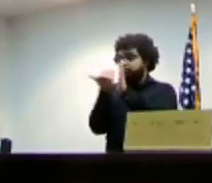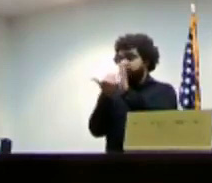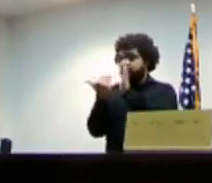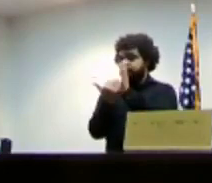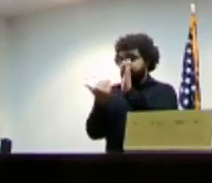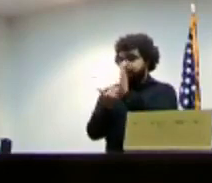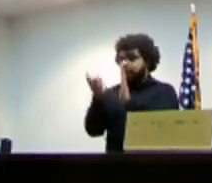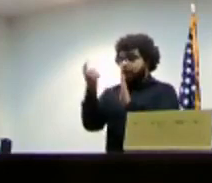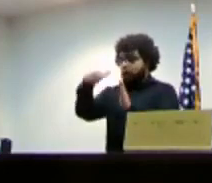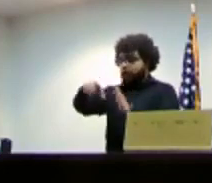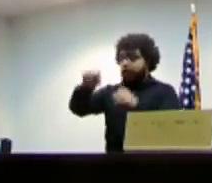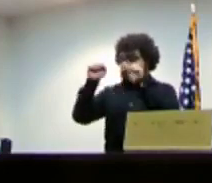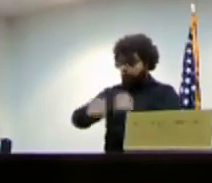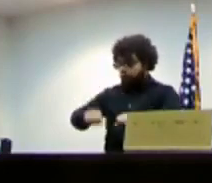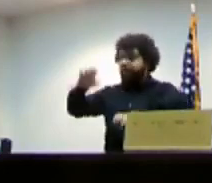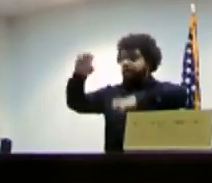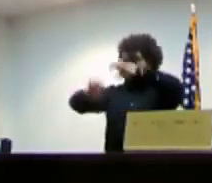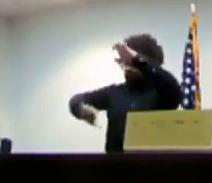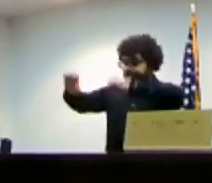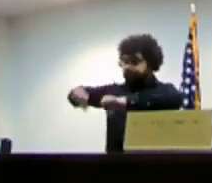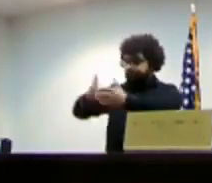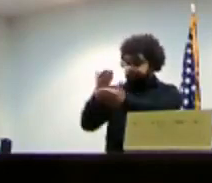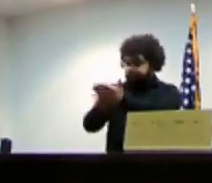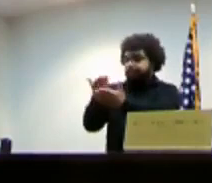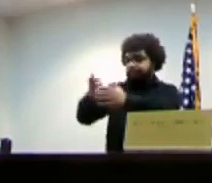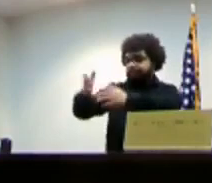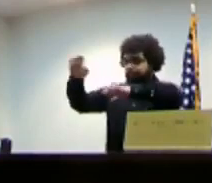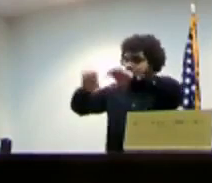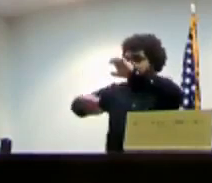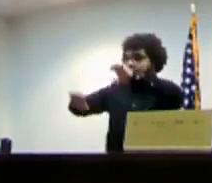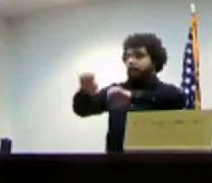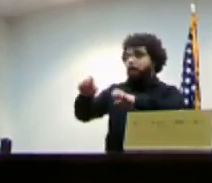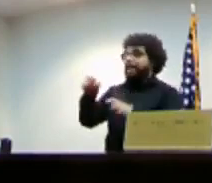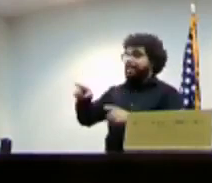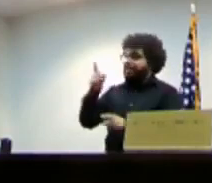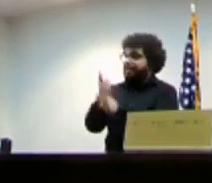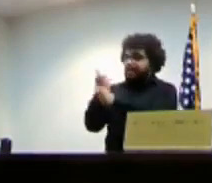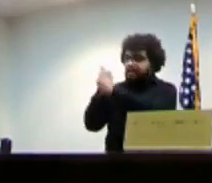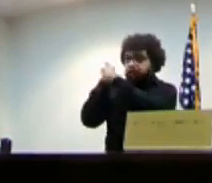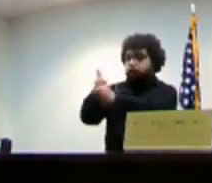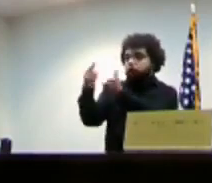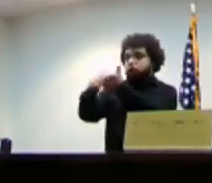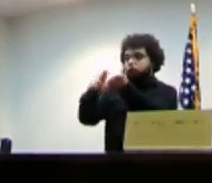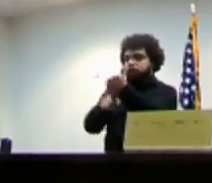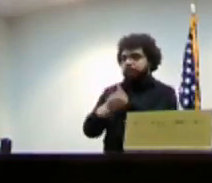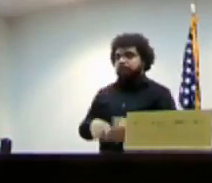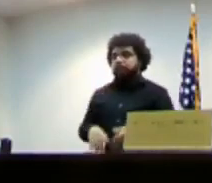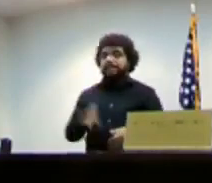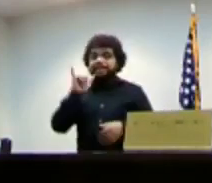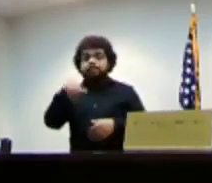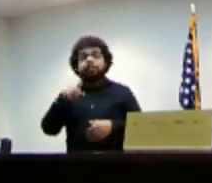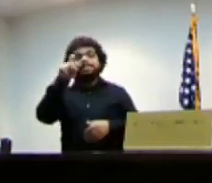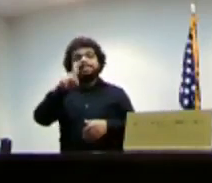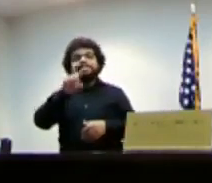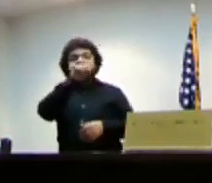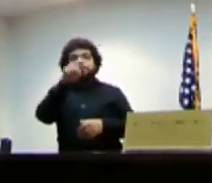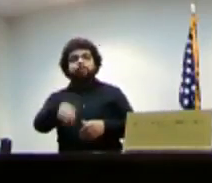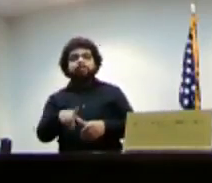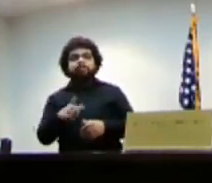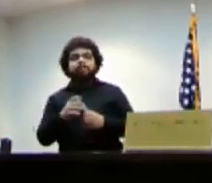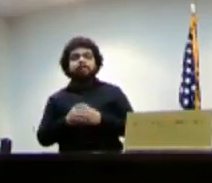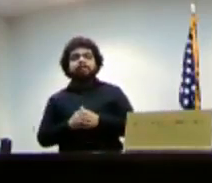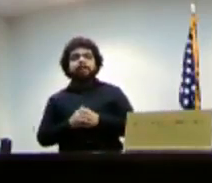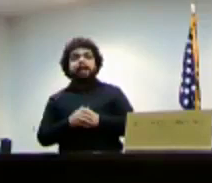puedan objetivamente medir que ellos están cumpliendo el contrato que hicieron con ustedes? Eso habría que preguntarle